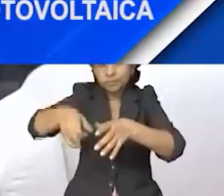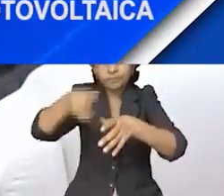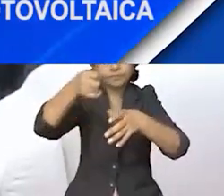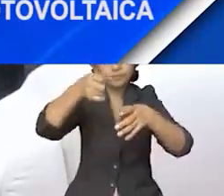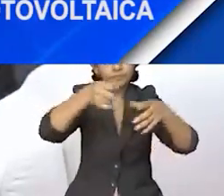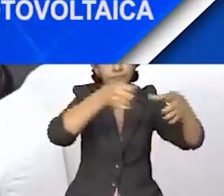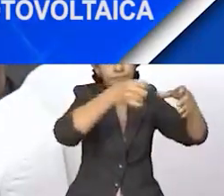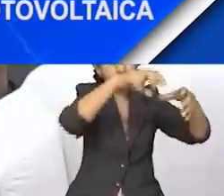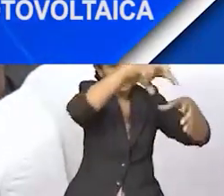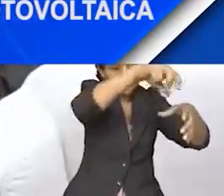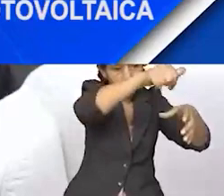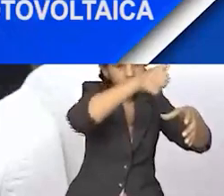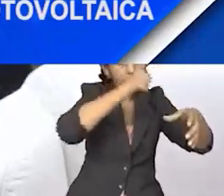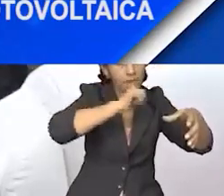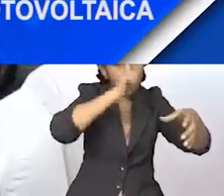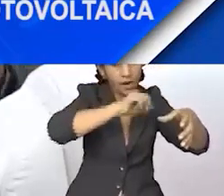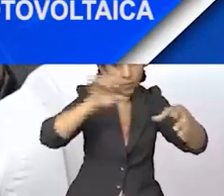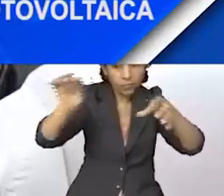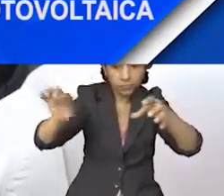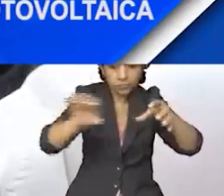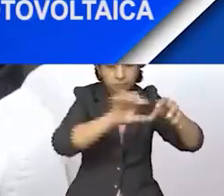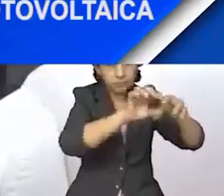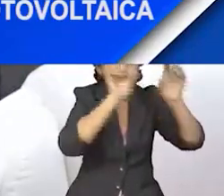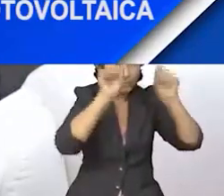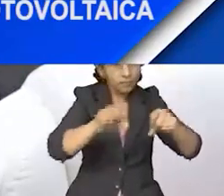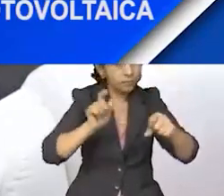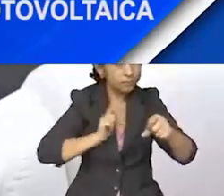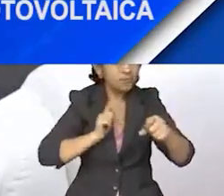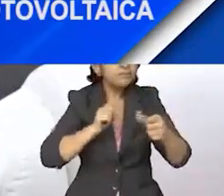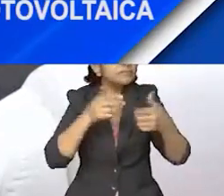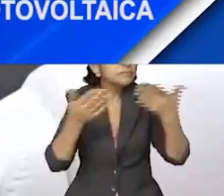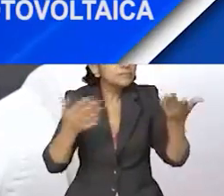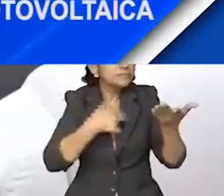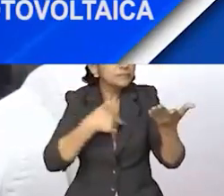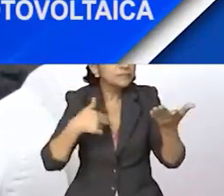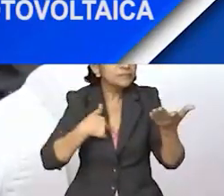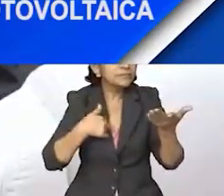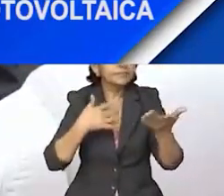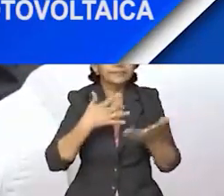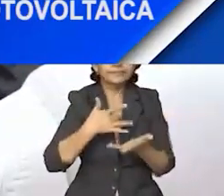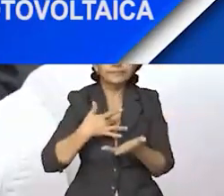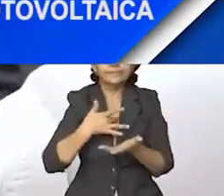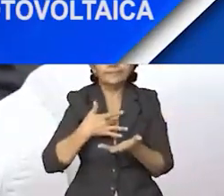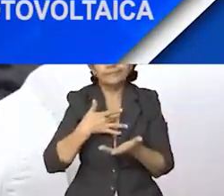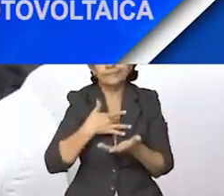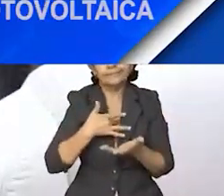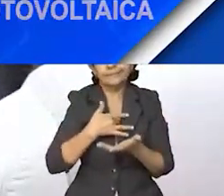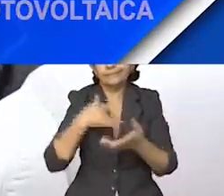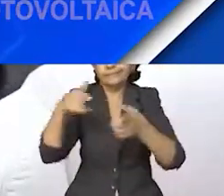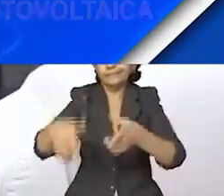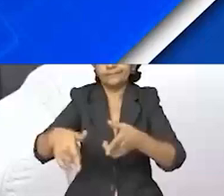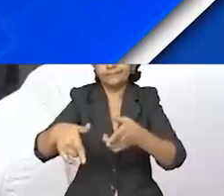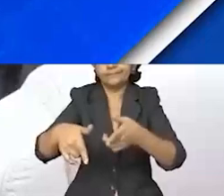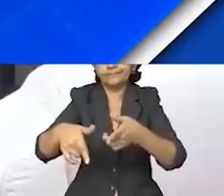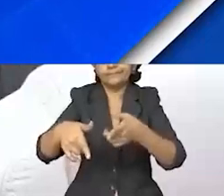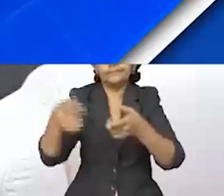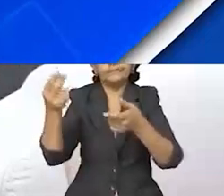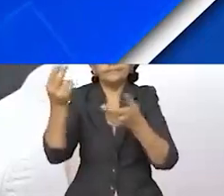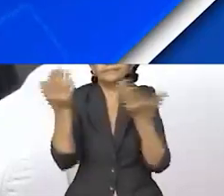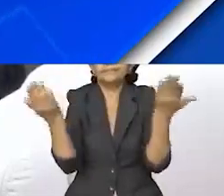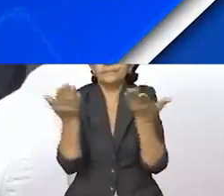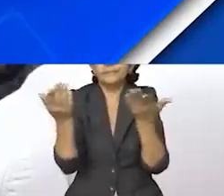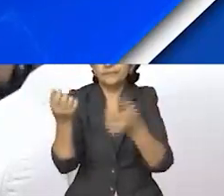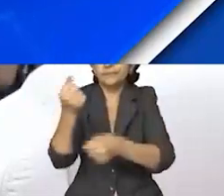agua a todos los lugares que queremos que lleguen necesitamos que estas bomba funcionen y